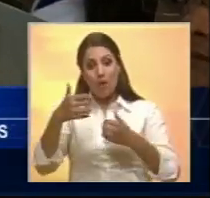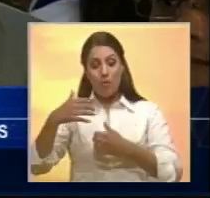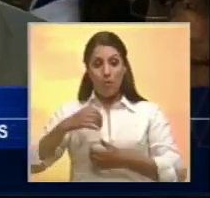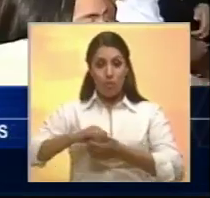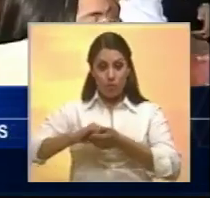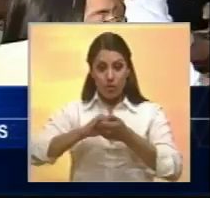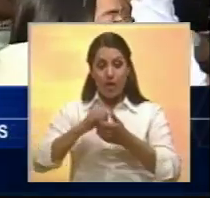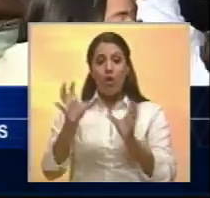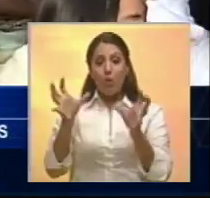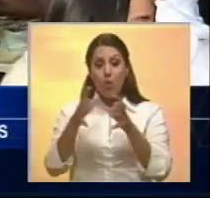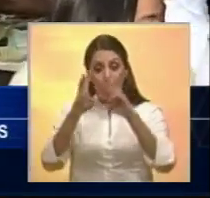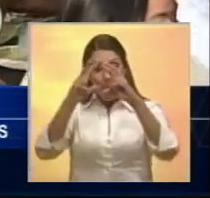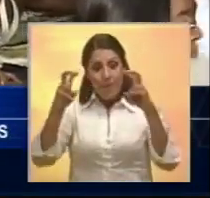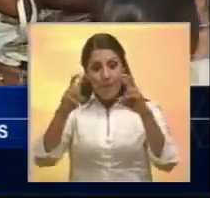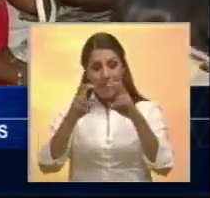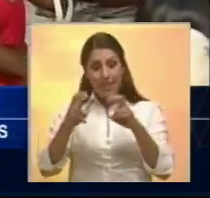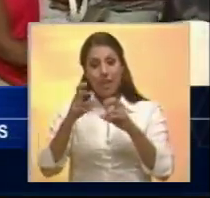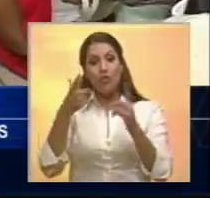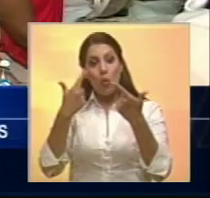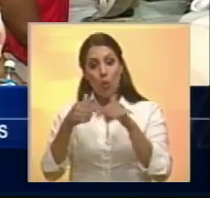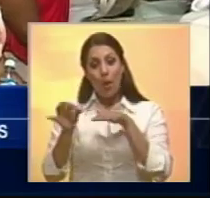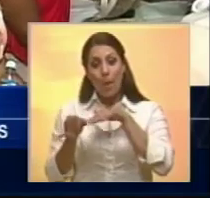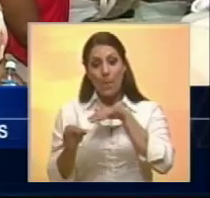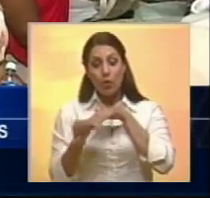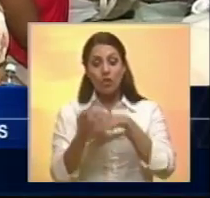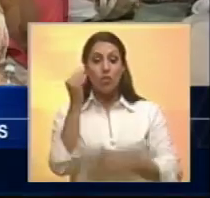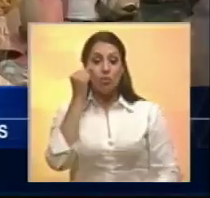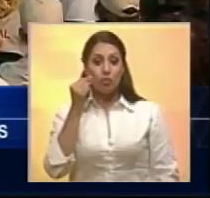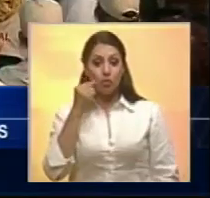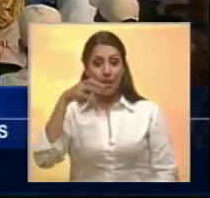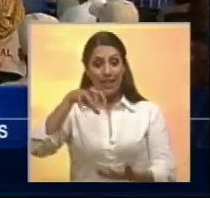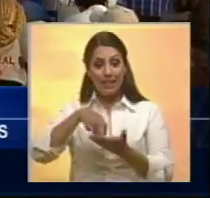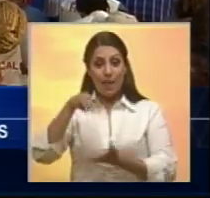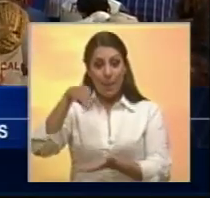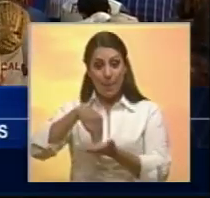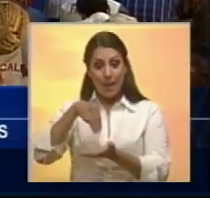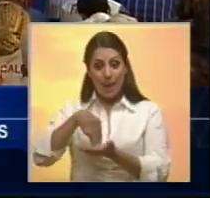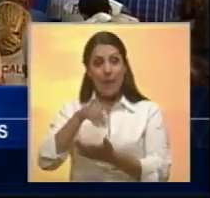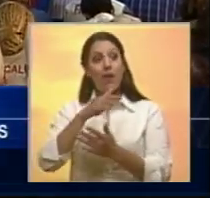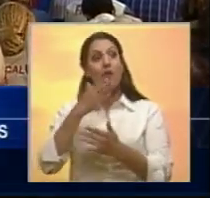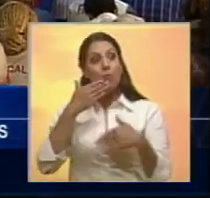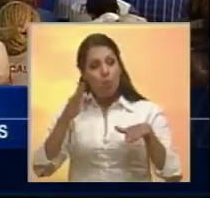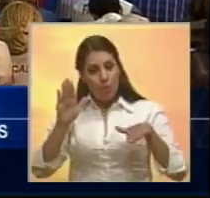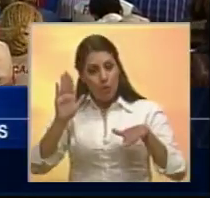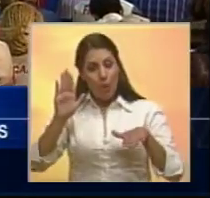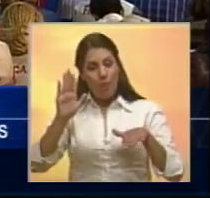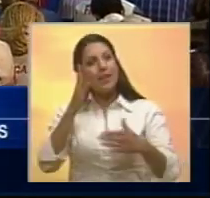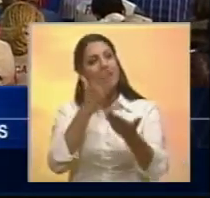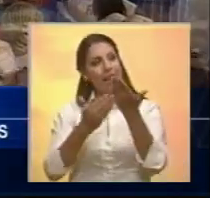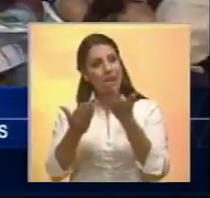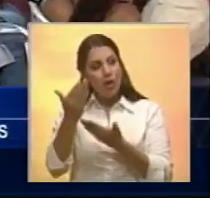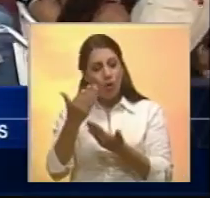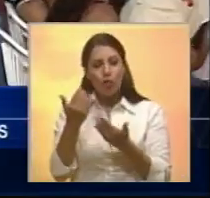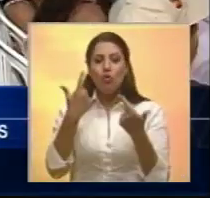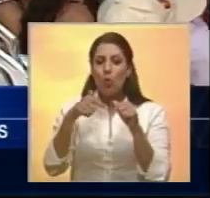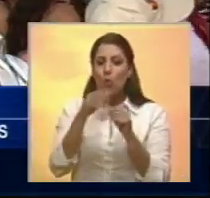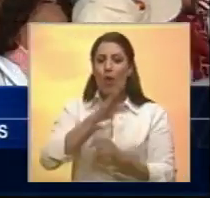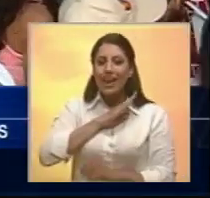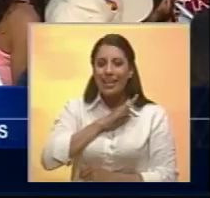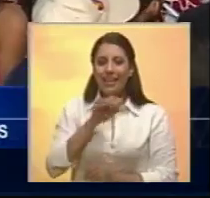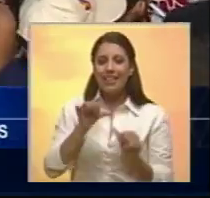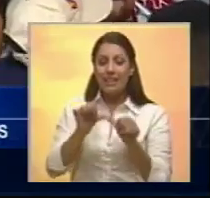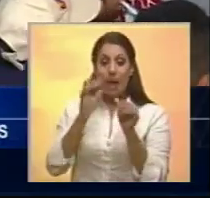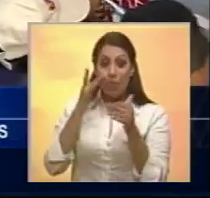de espacios populares de investigación e inspección en el municipio Sucre del estado Miranda. Prometió que negocio con patente que